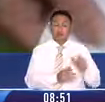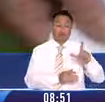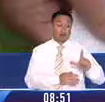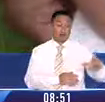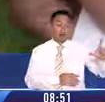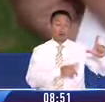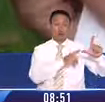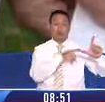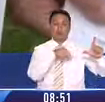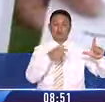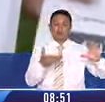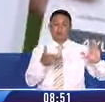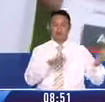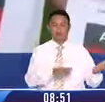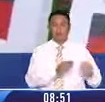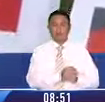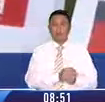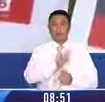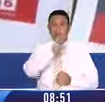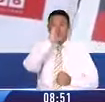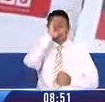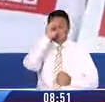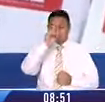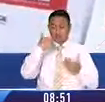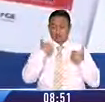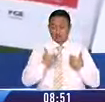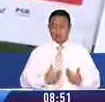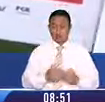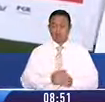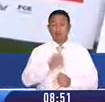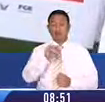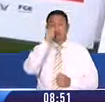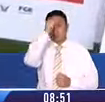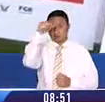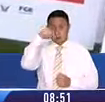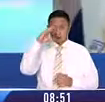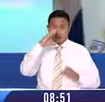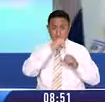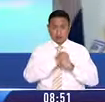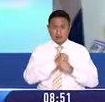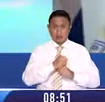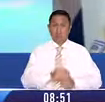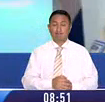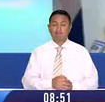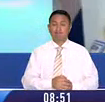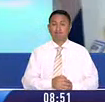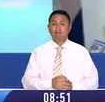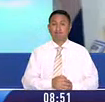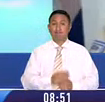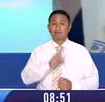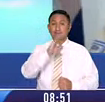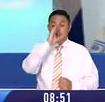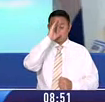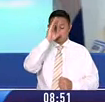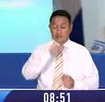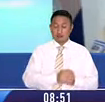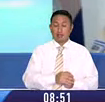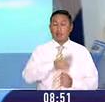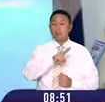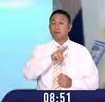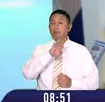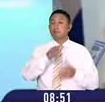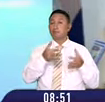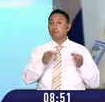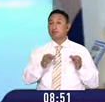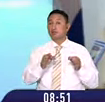Se confirmó su deceso la policía encontró un cadáver el fin de semana en horas de la noche la Policía Nacional el día 25 de febrero en